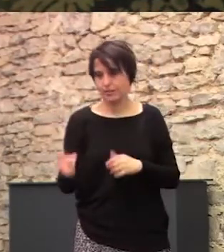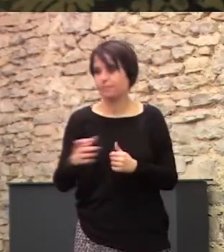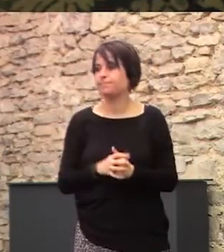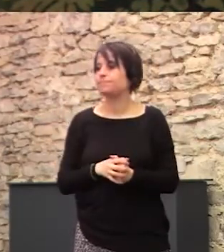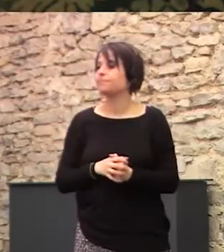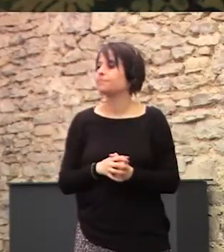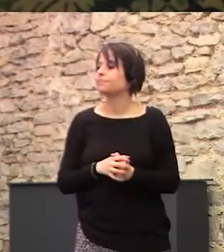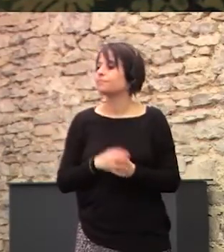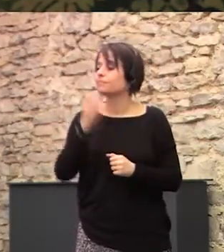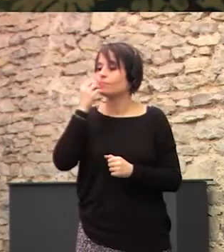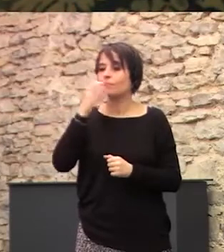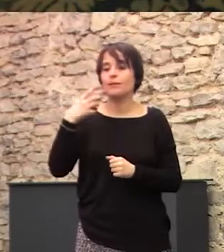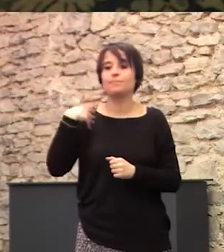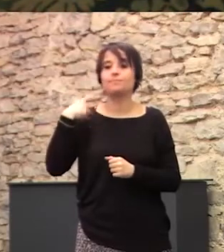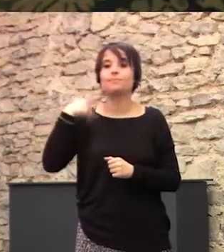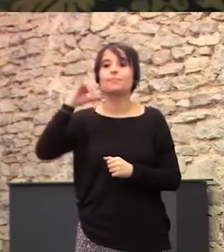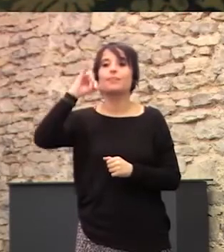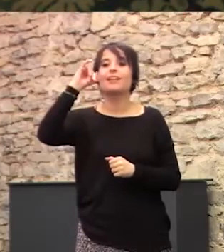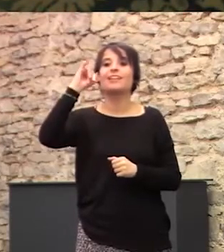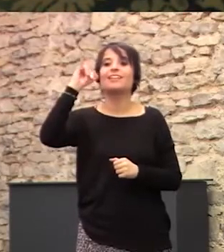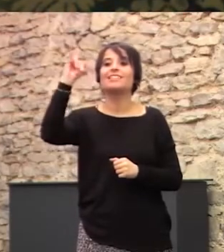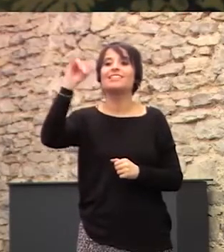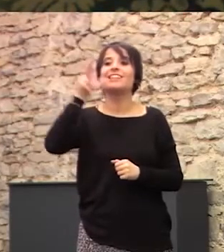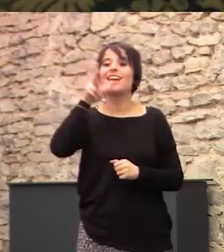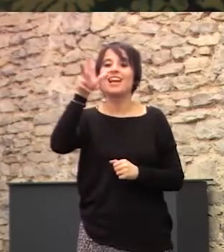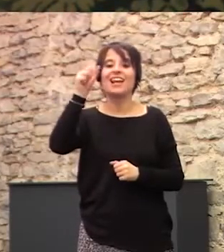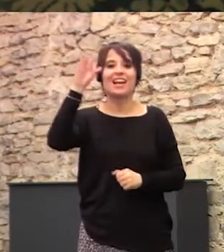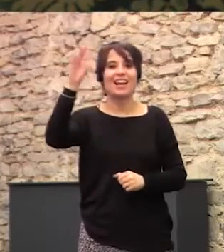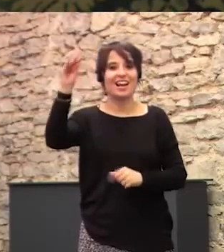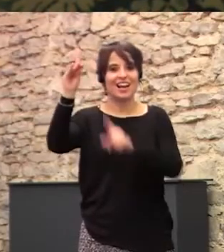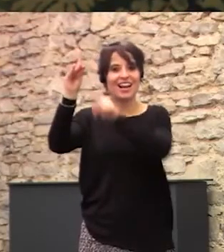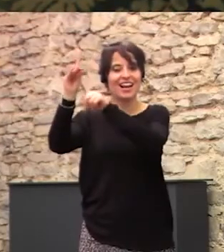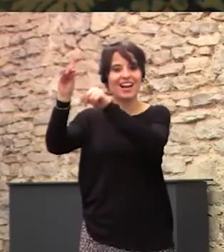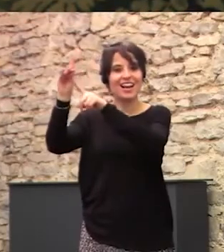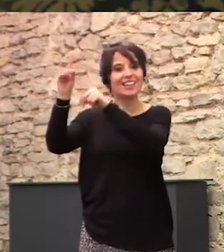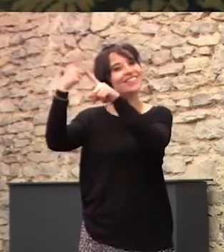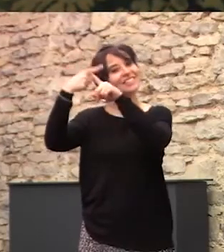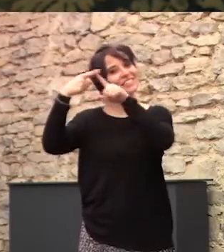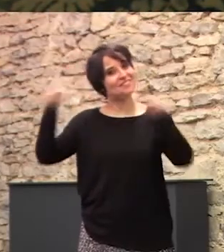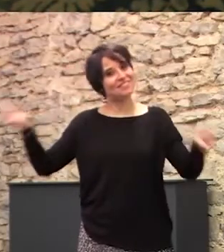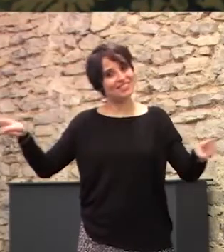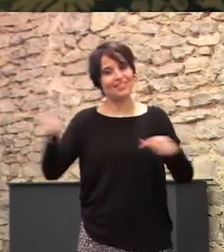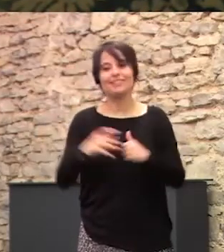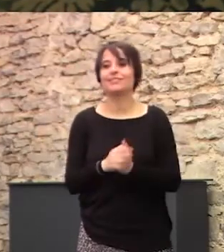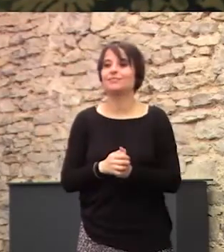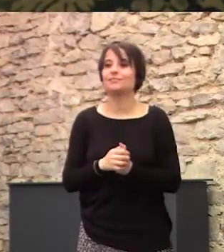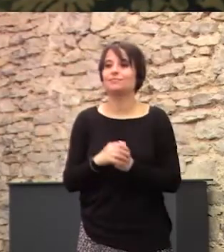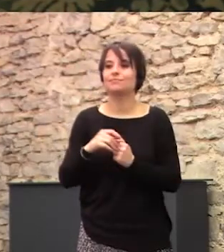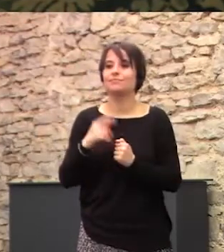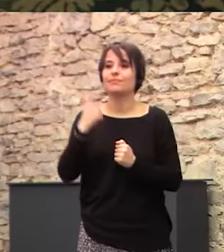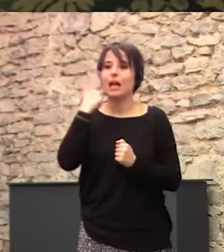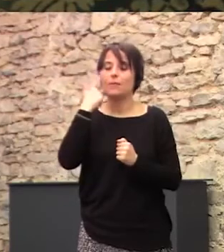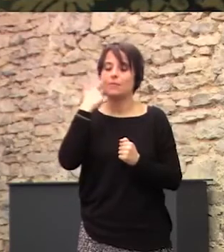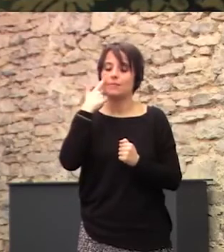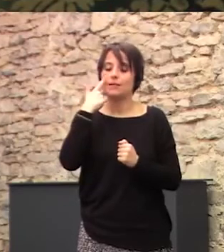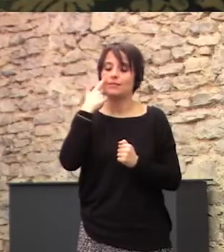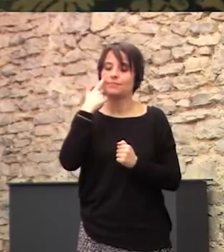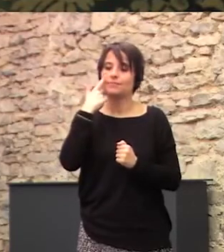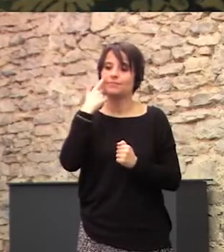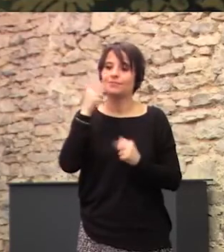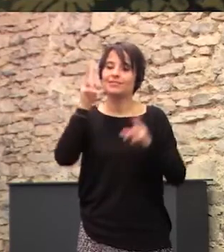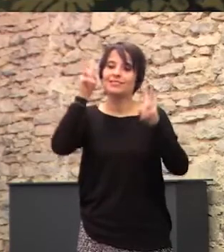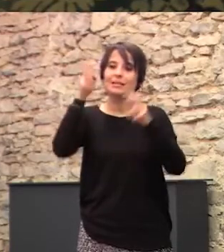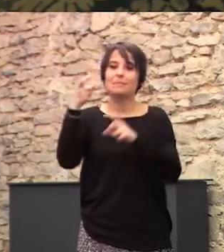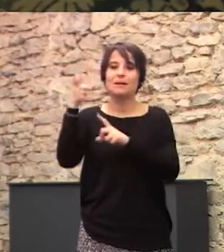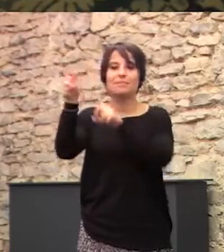Bien, el yihad en realidad, bueno, es una cosa totalmente diferente. Para empezar, descartar el